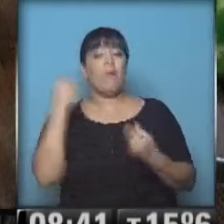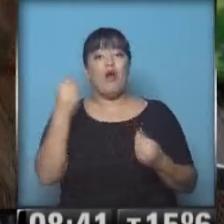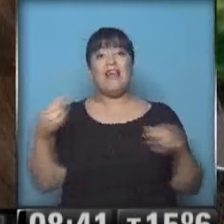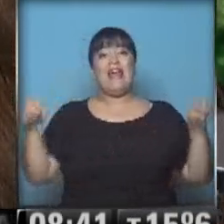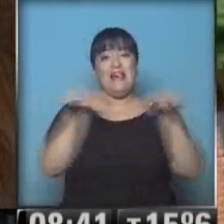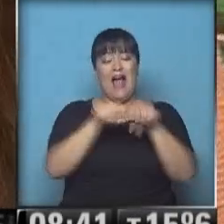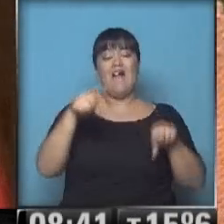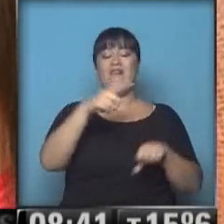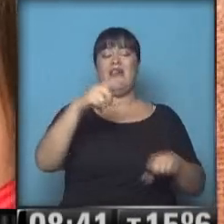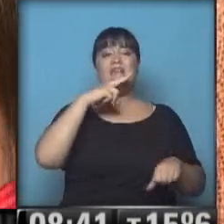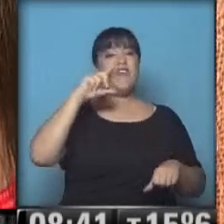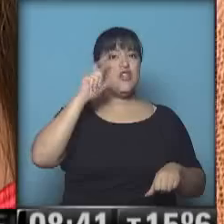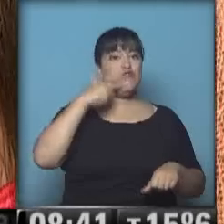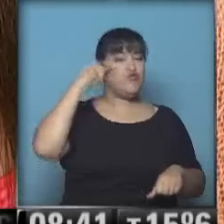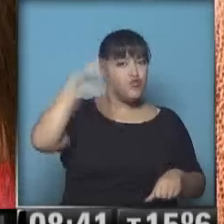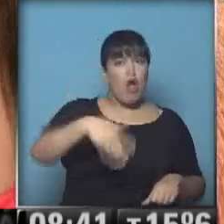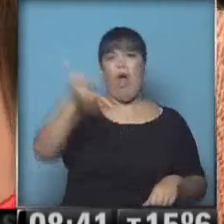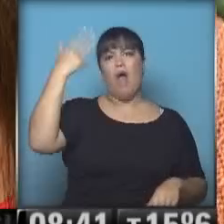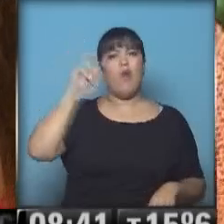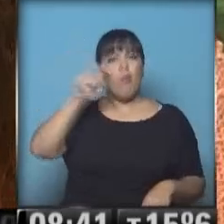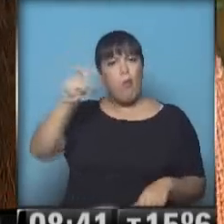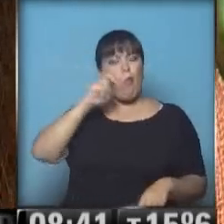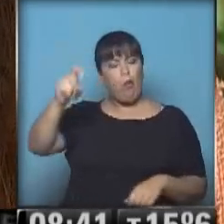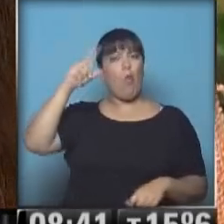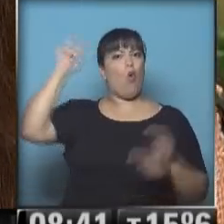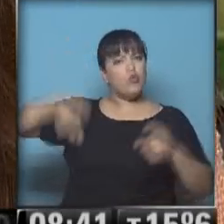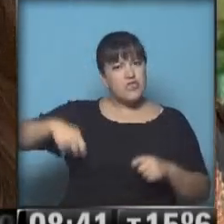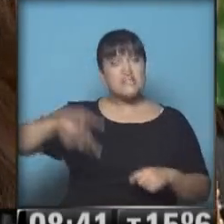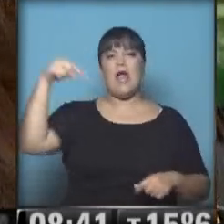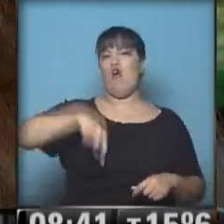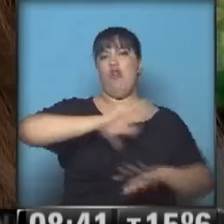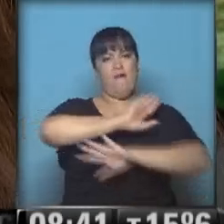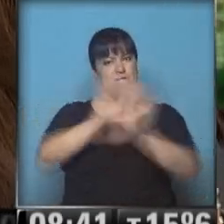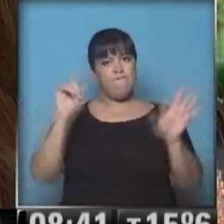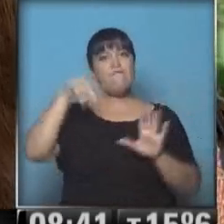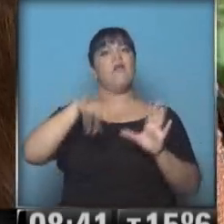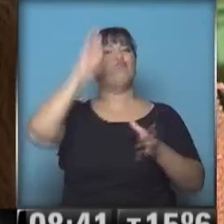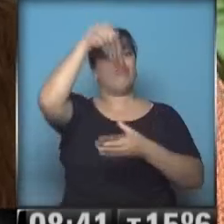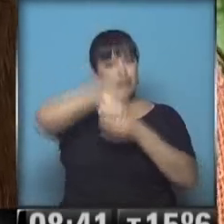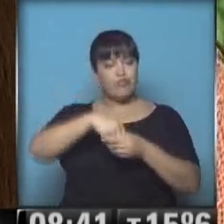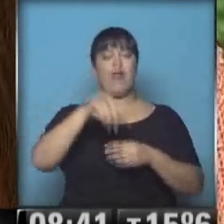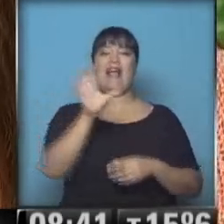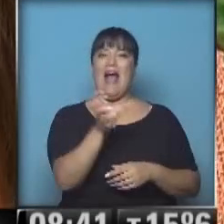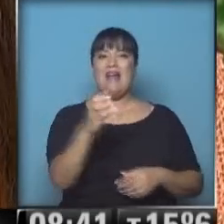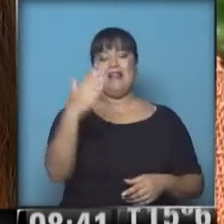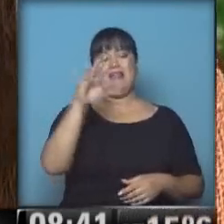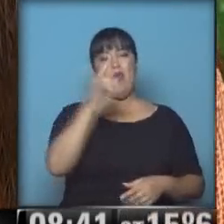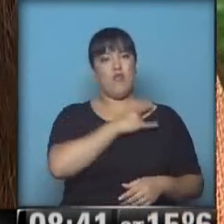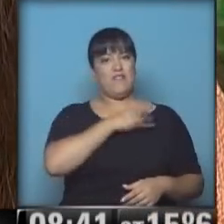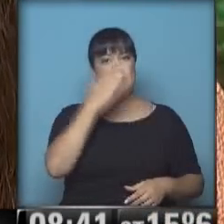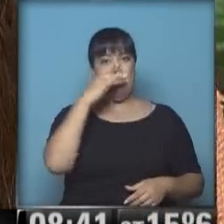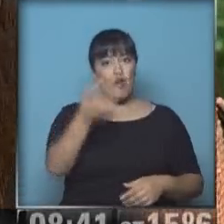3 años de tratar de evadir a la justicia tuvo que incorporar al Canal de la Universidad de Córdoba desde ayer se puede ver en el